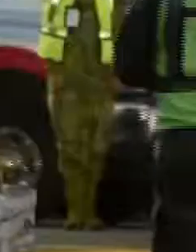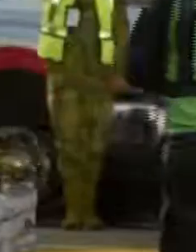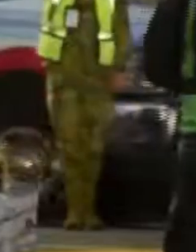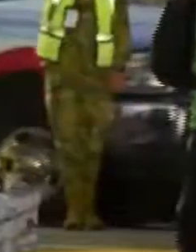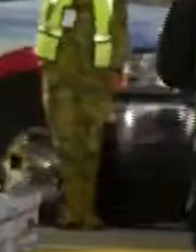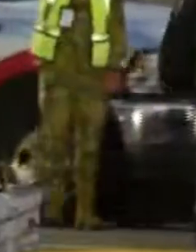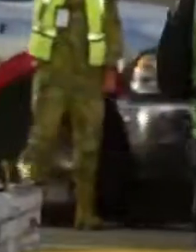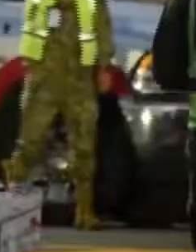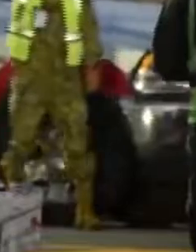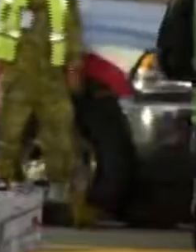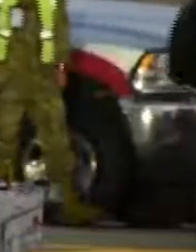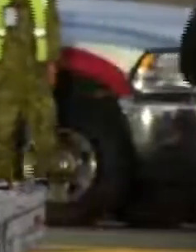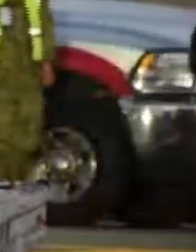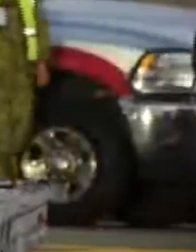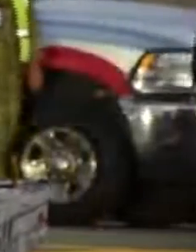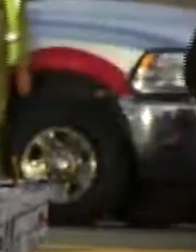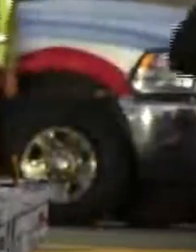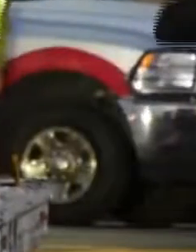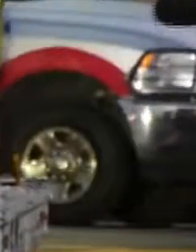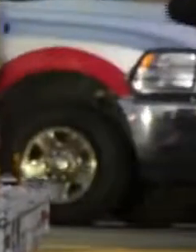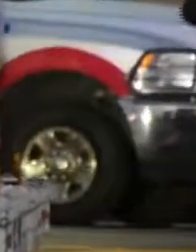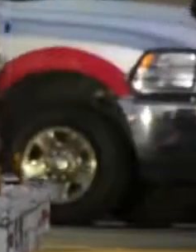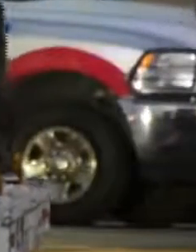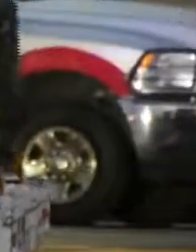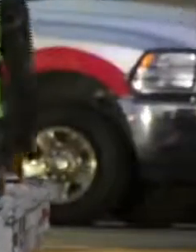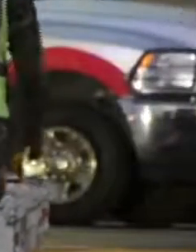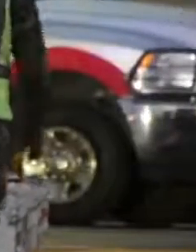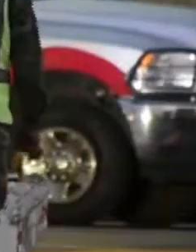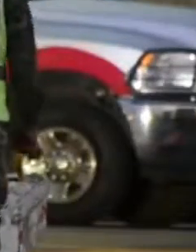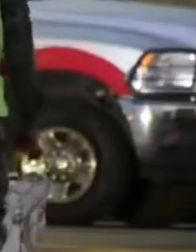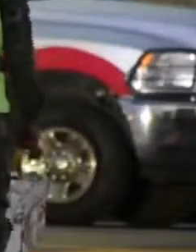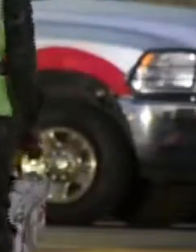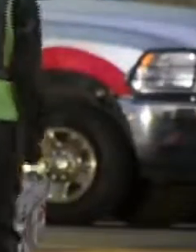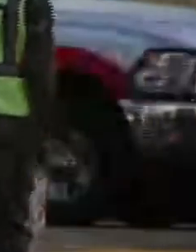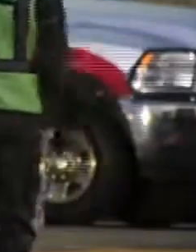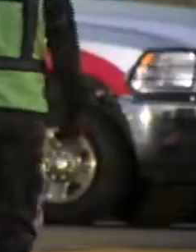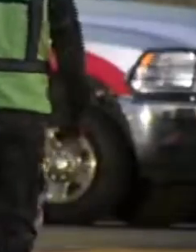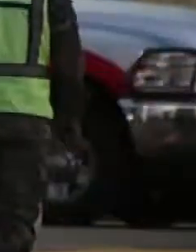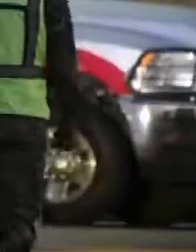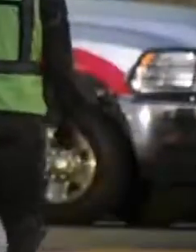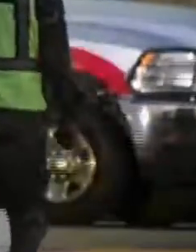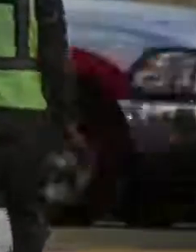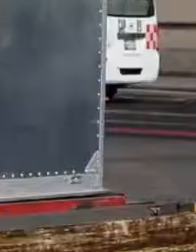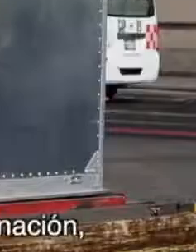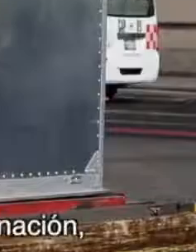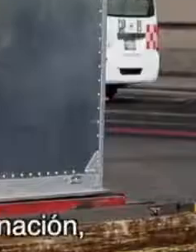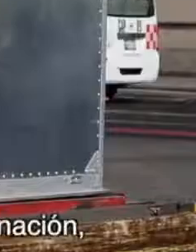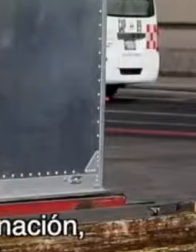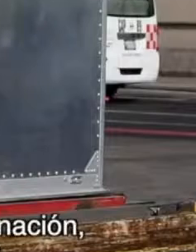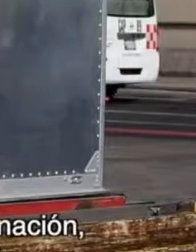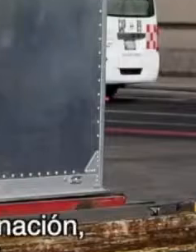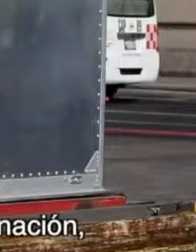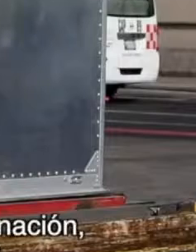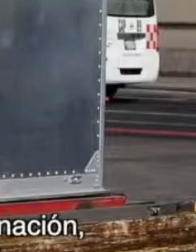ahora incluye a las mujeres embarazadas mayores de 18 años de edad para proteger a este sector de la población. Si